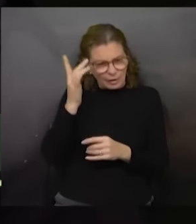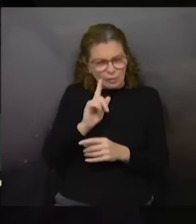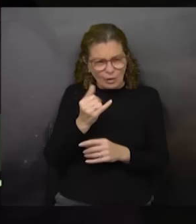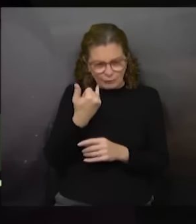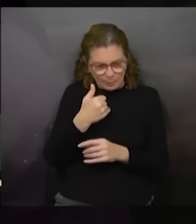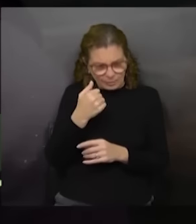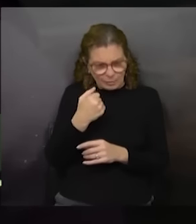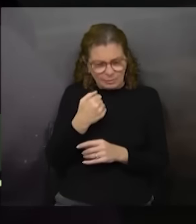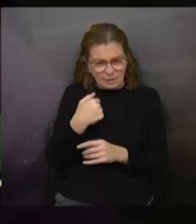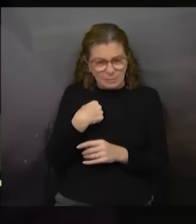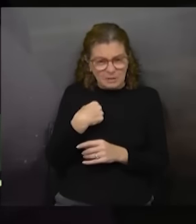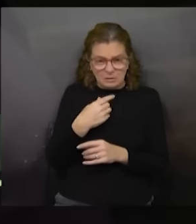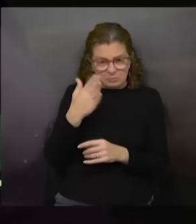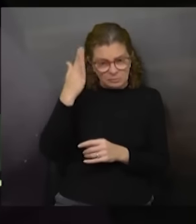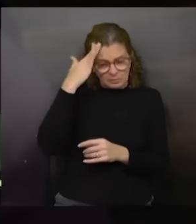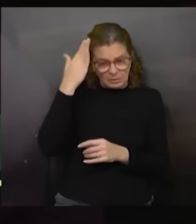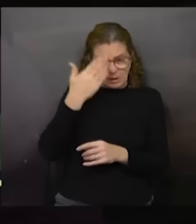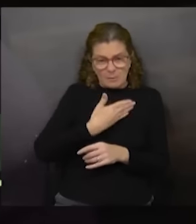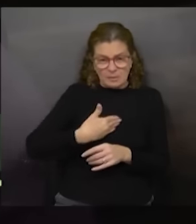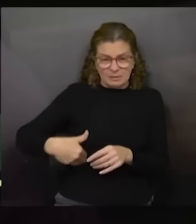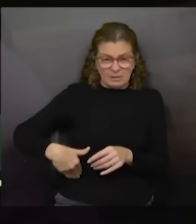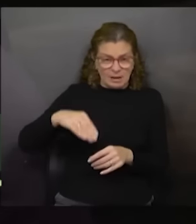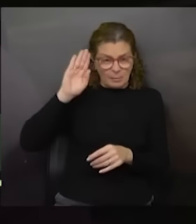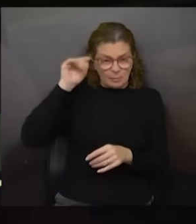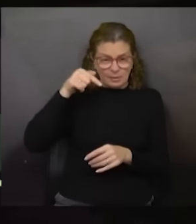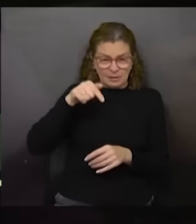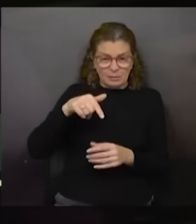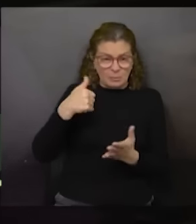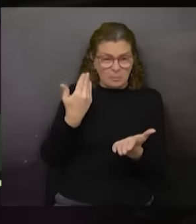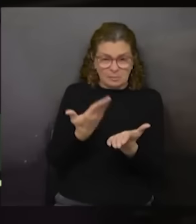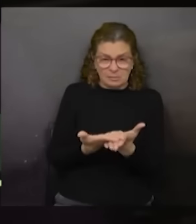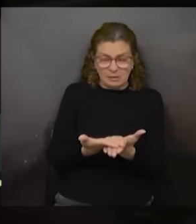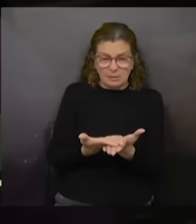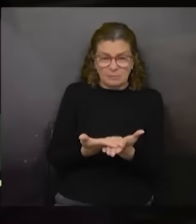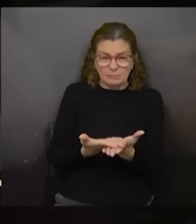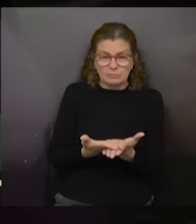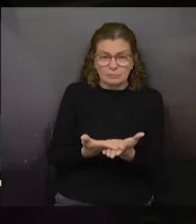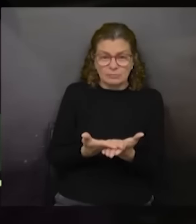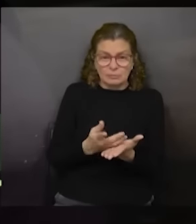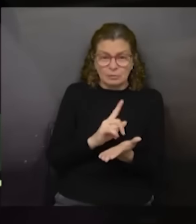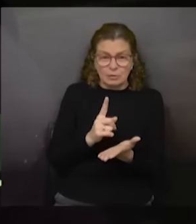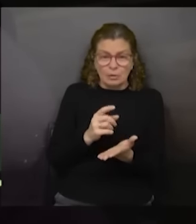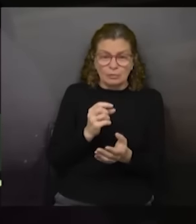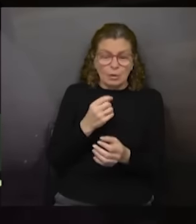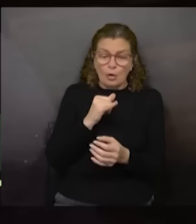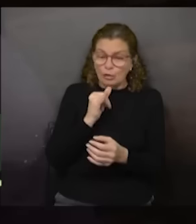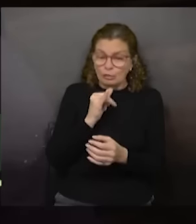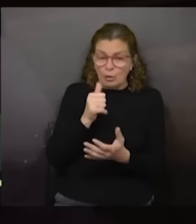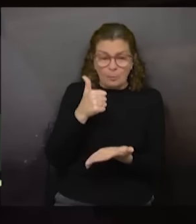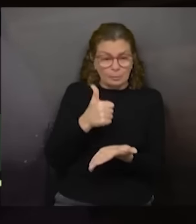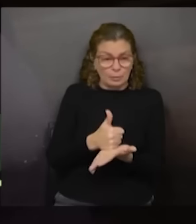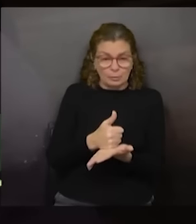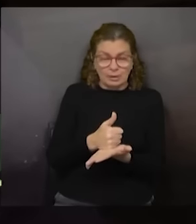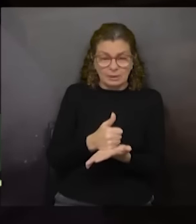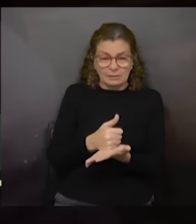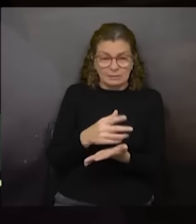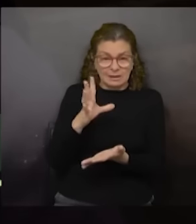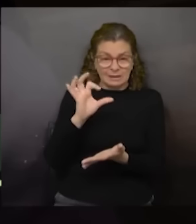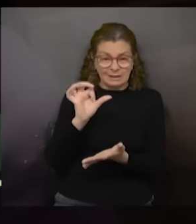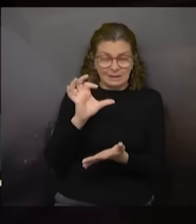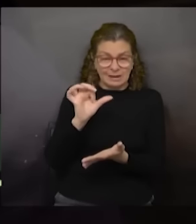esa información a mí no me consta que el presidente de la república haya hecho ese planteo por lo menos no no se nos ha trasladado esa postura de parte del